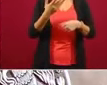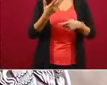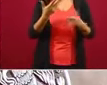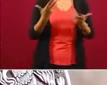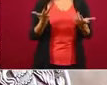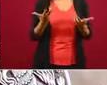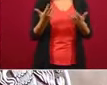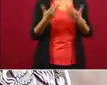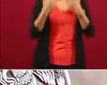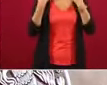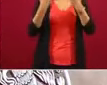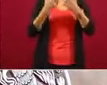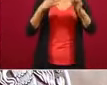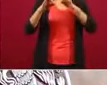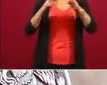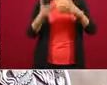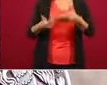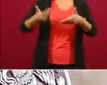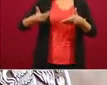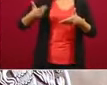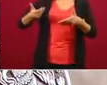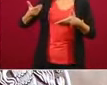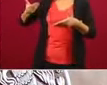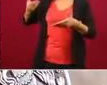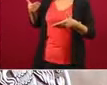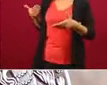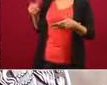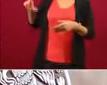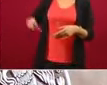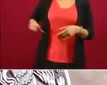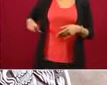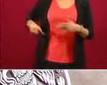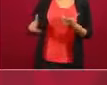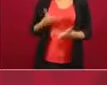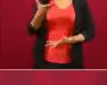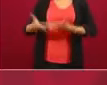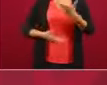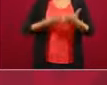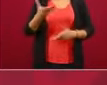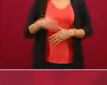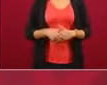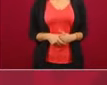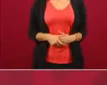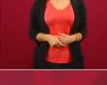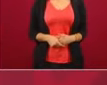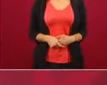Las reuniones de trabajo tienen que ver con los servidores públicos, básicamente.